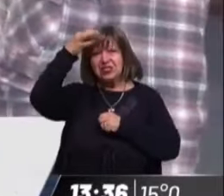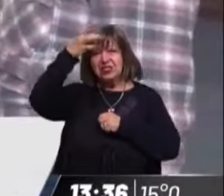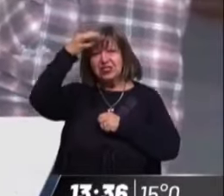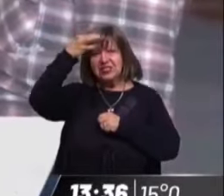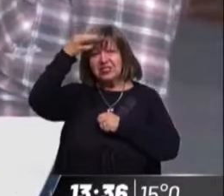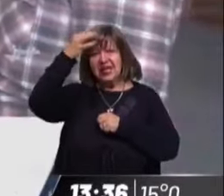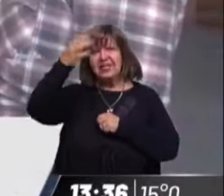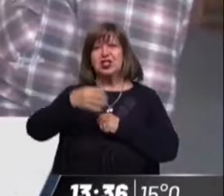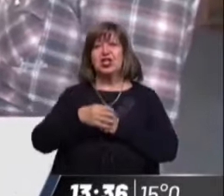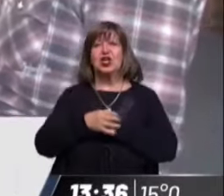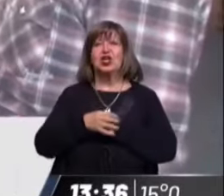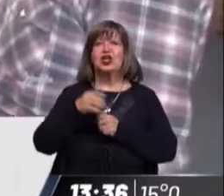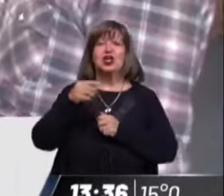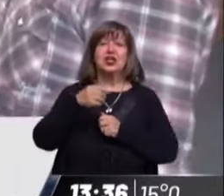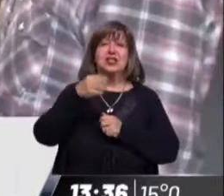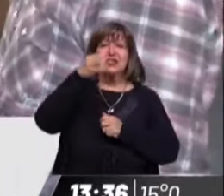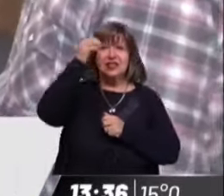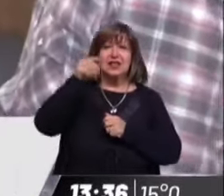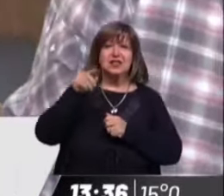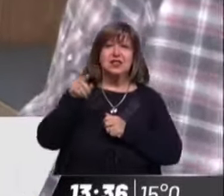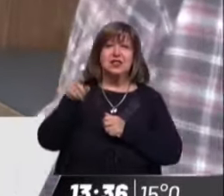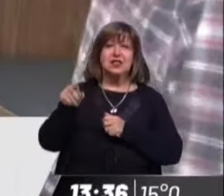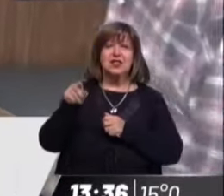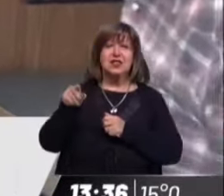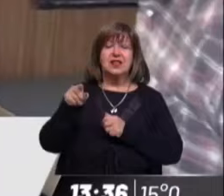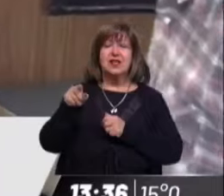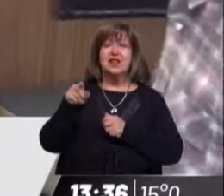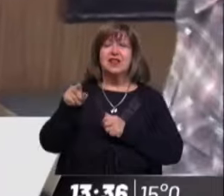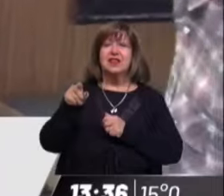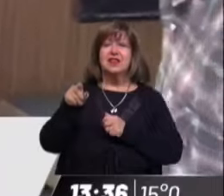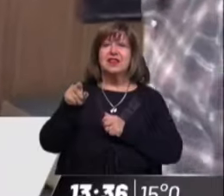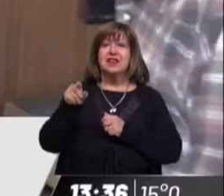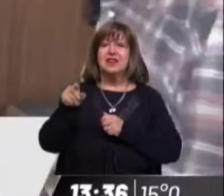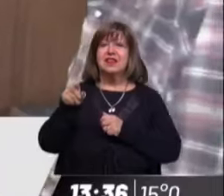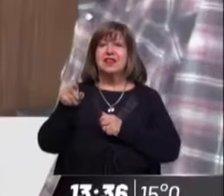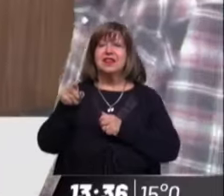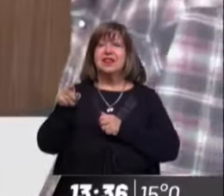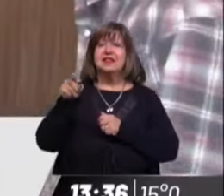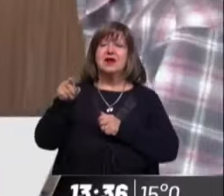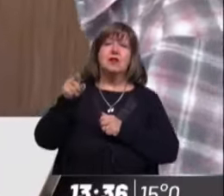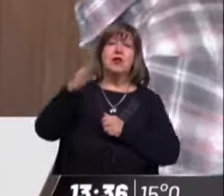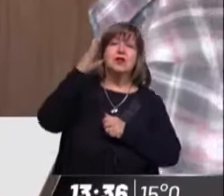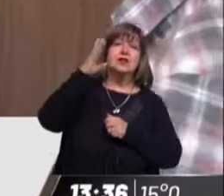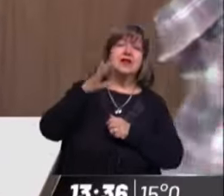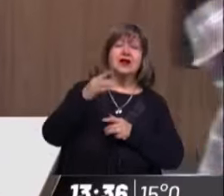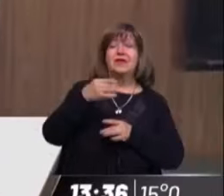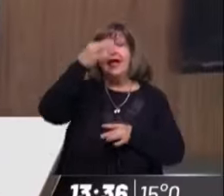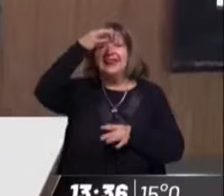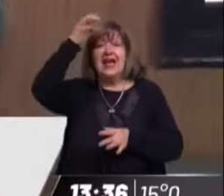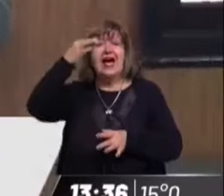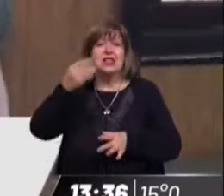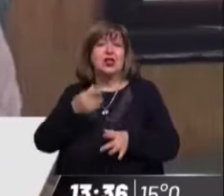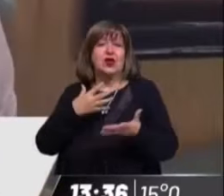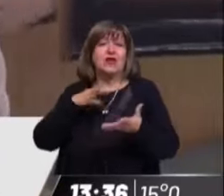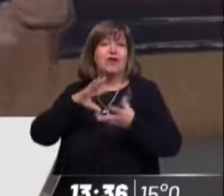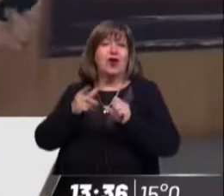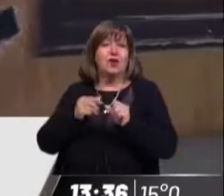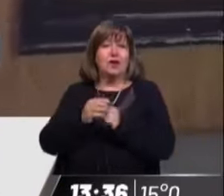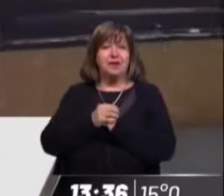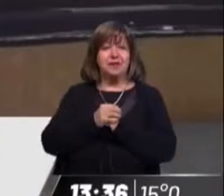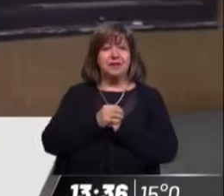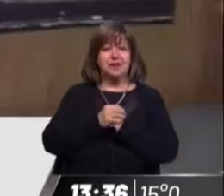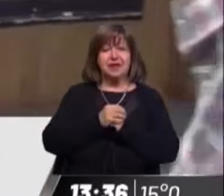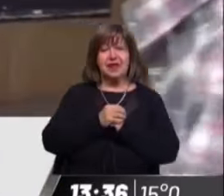Te quedas con los chicos. Y vos te vas a tu casa, porque vos venís todo el día, estás al cueste acá molestando. Él hoy día se fue a los chicos. Que nos